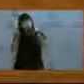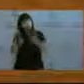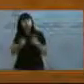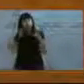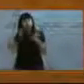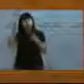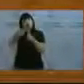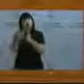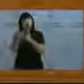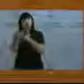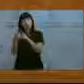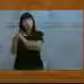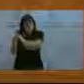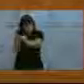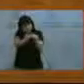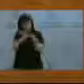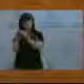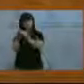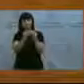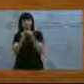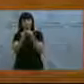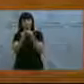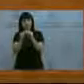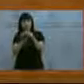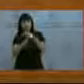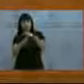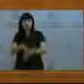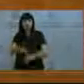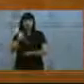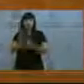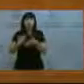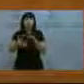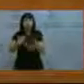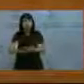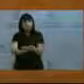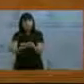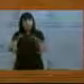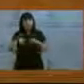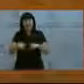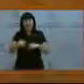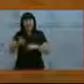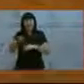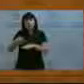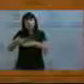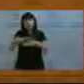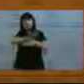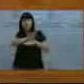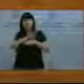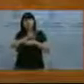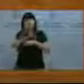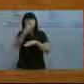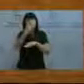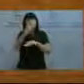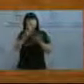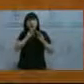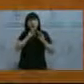mínimo común denominador que desbloquee la tramitación de la norma. Tienen ya el compromiso del consejero para analizar las aportaciones que